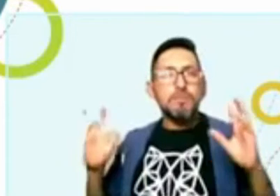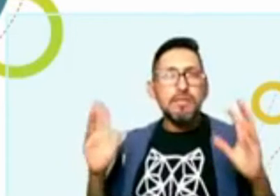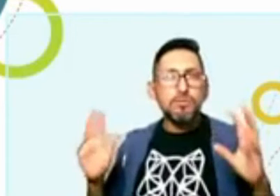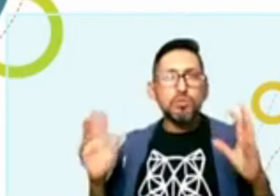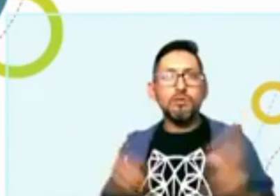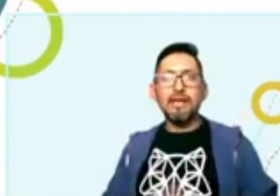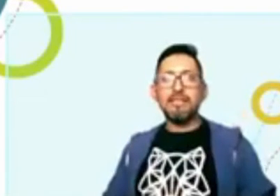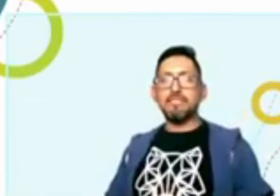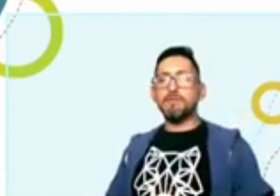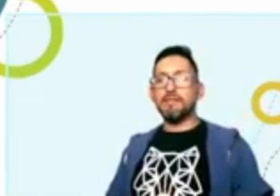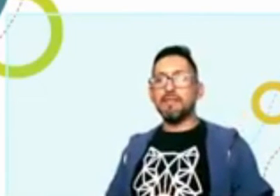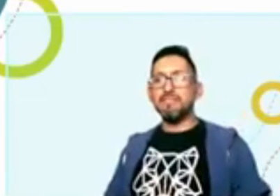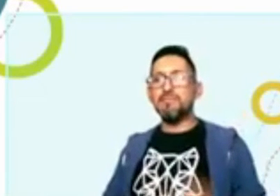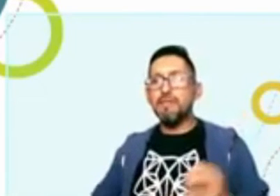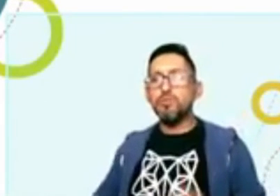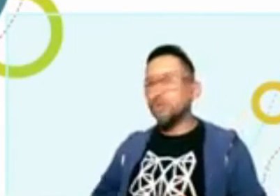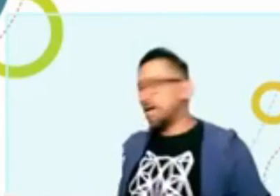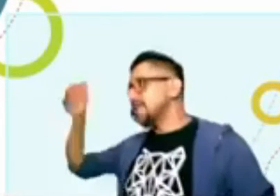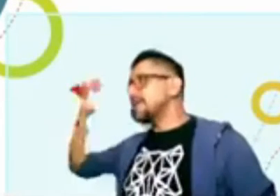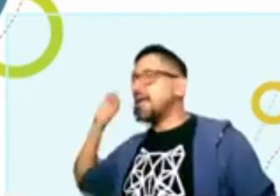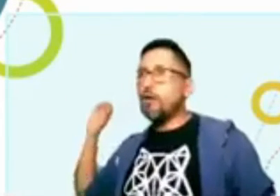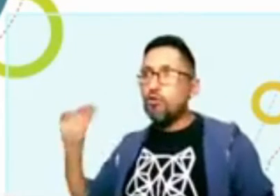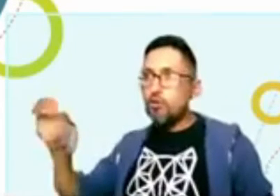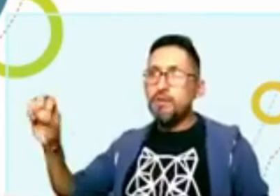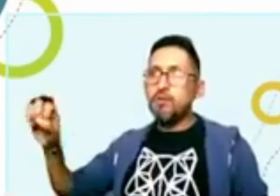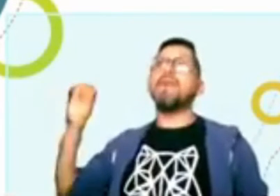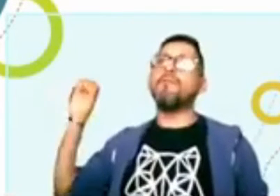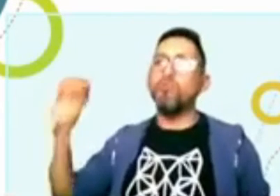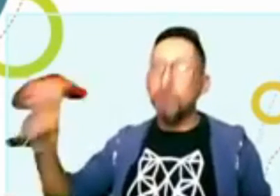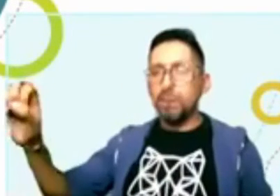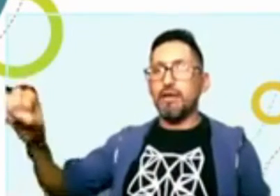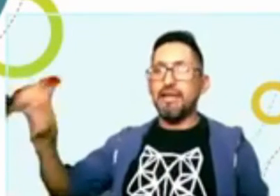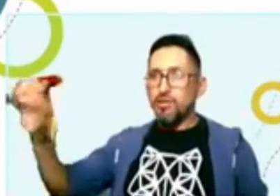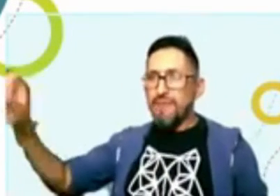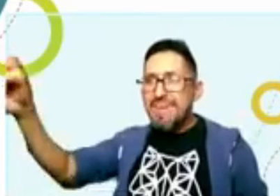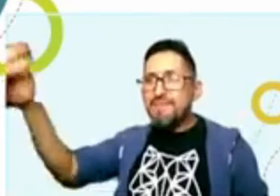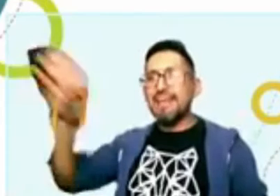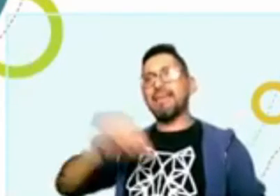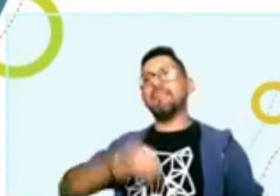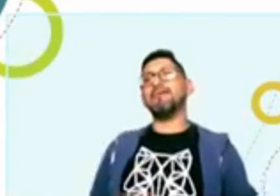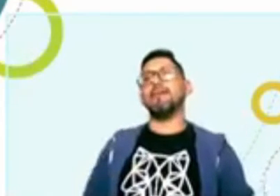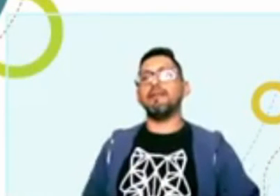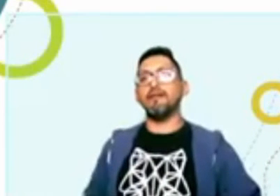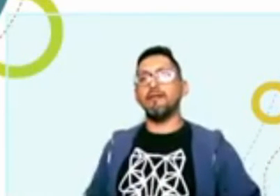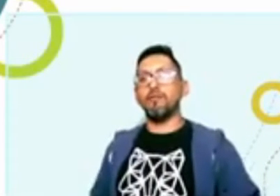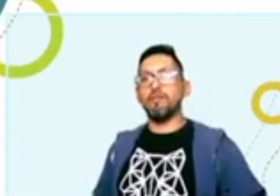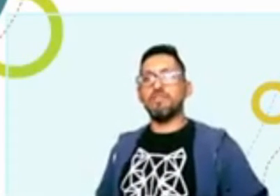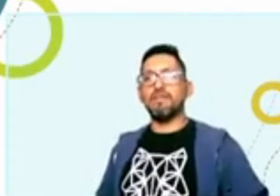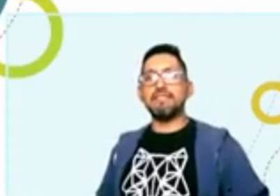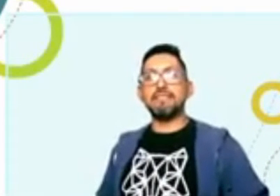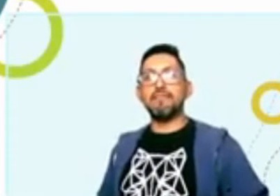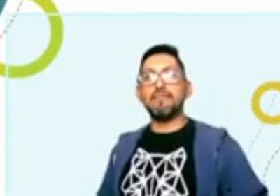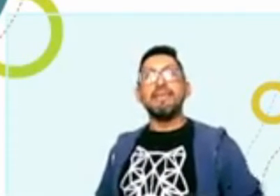Pero si pudiéramos juntar las tres perspectivas, si pudiéramos juntar que lo económico sea productivo, que le vaya bien a la gente con